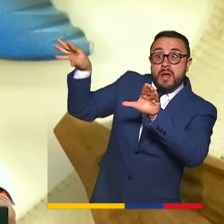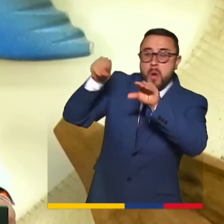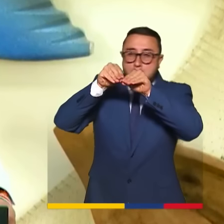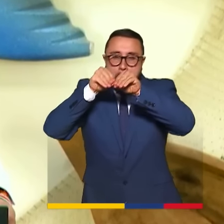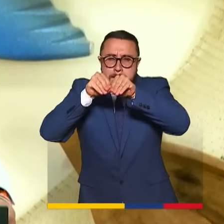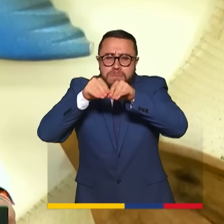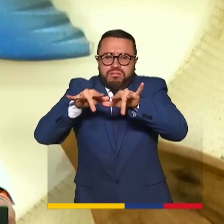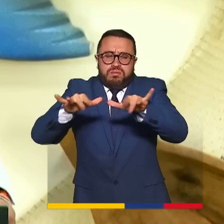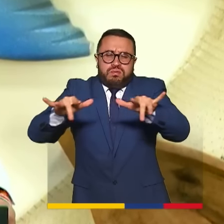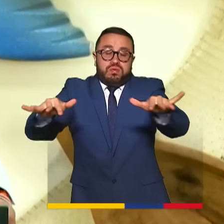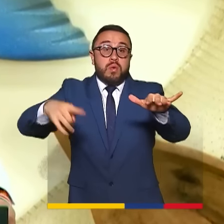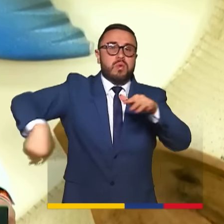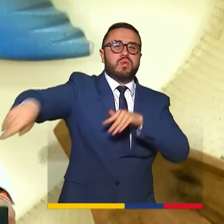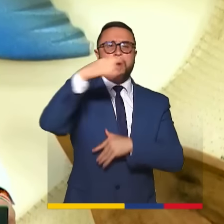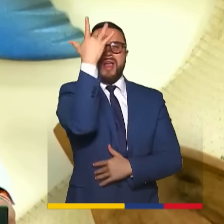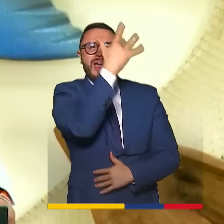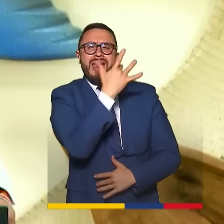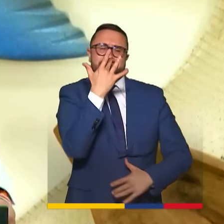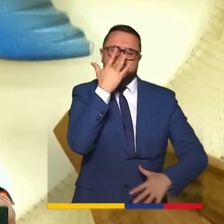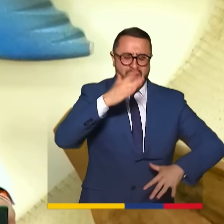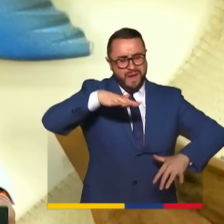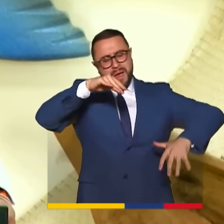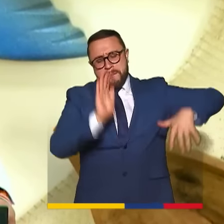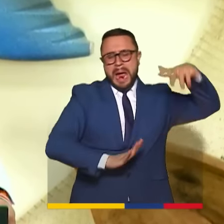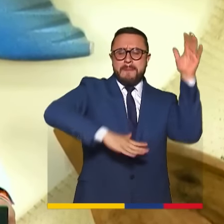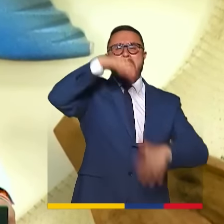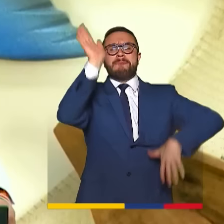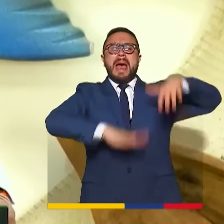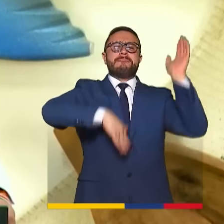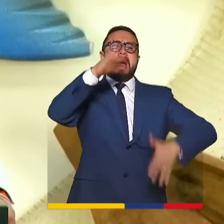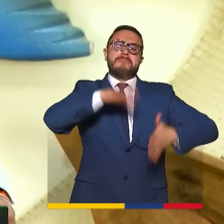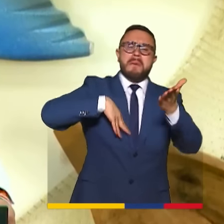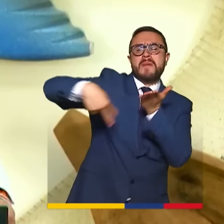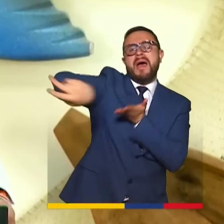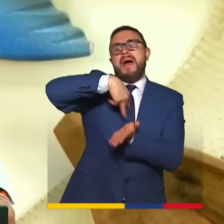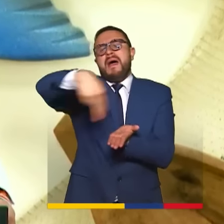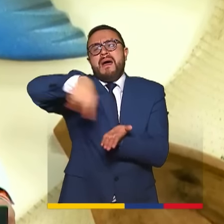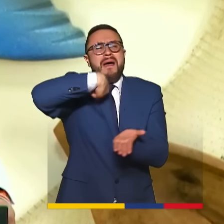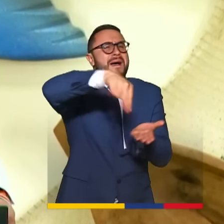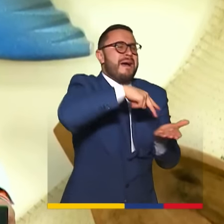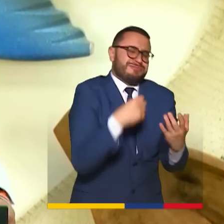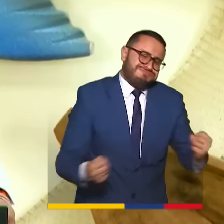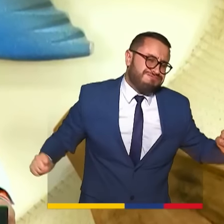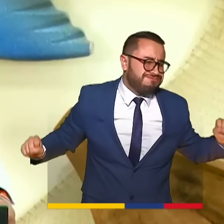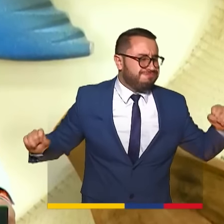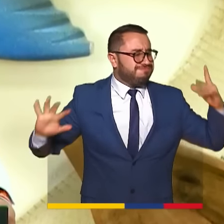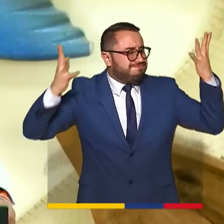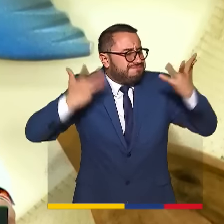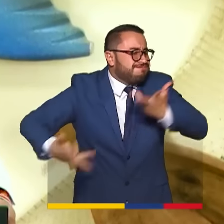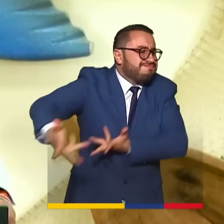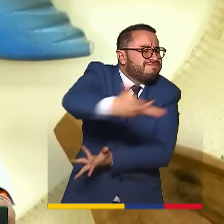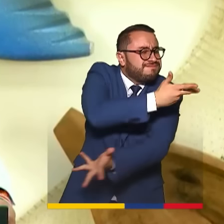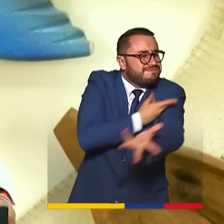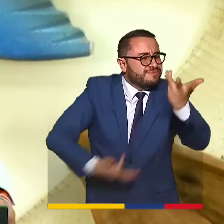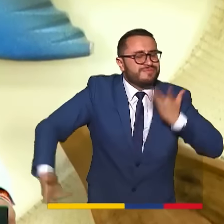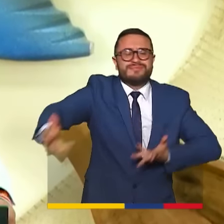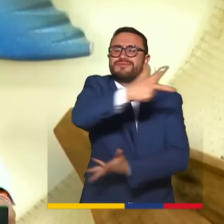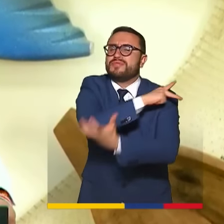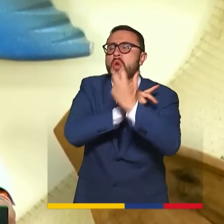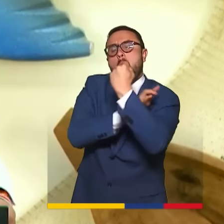negras entre sus tambores, entre sus bailes, entre su frenesí, entre su